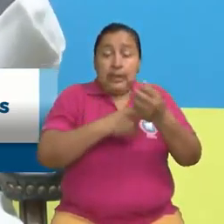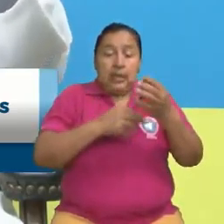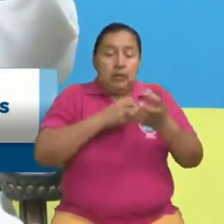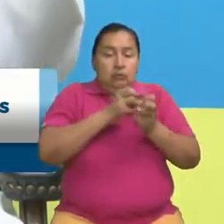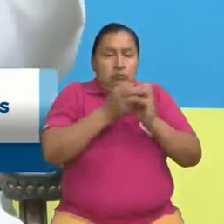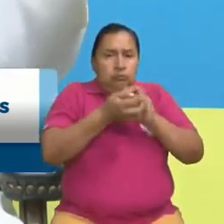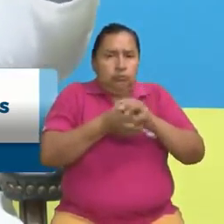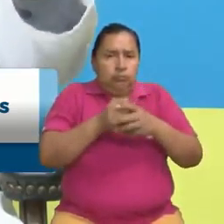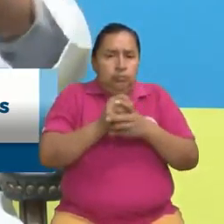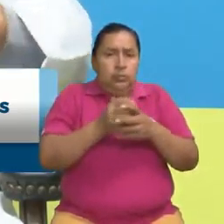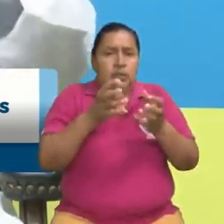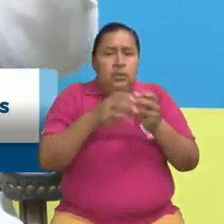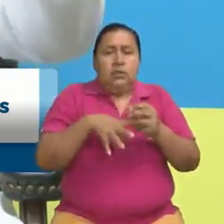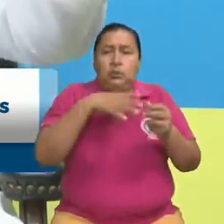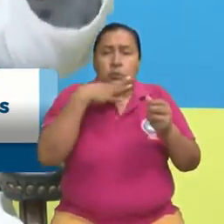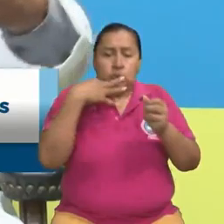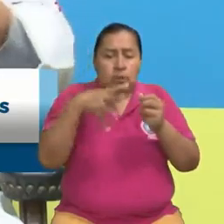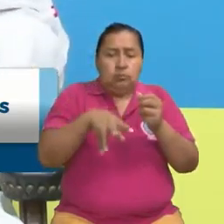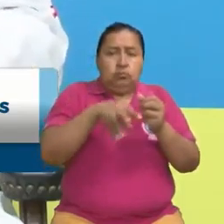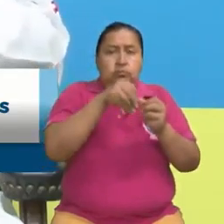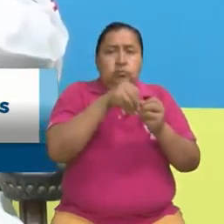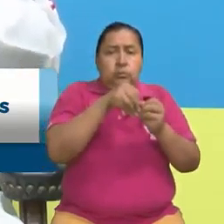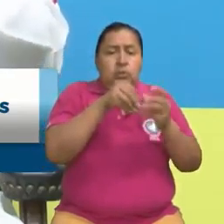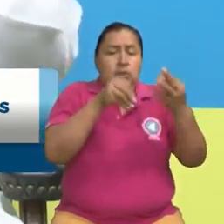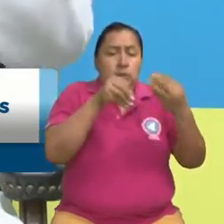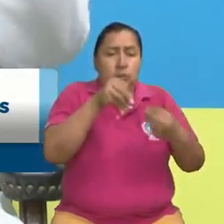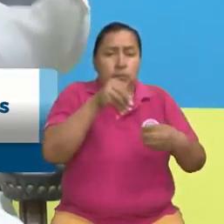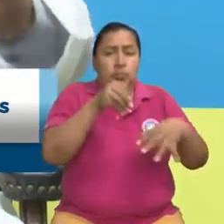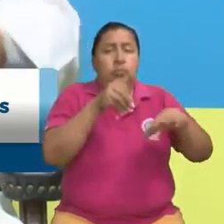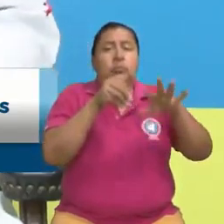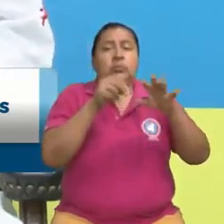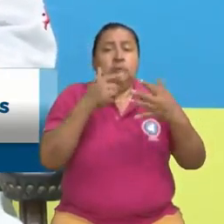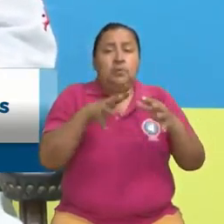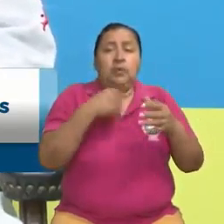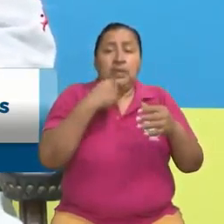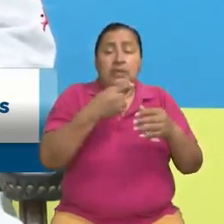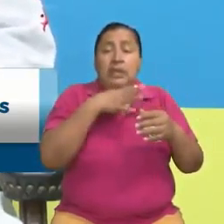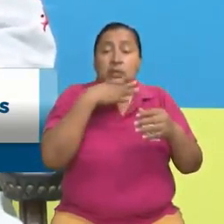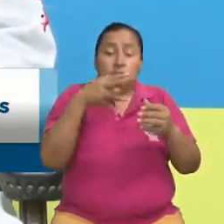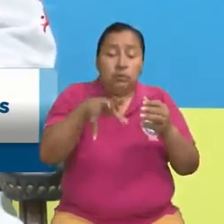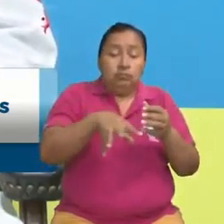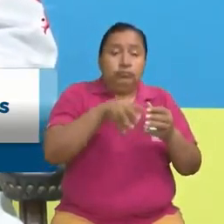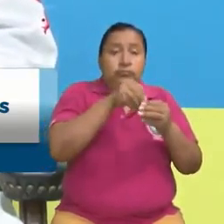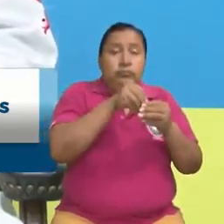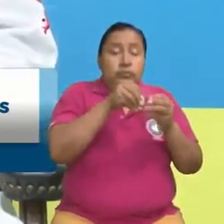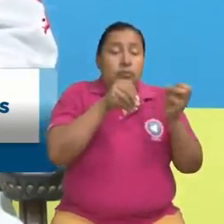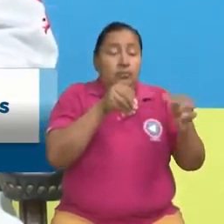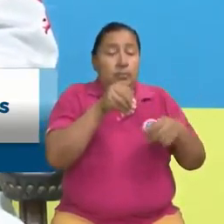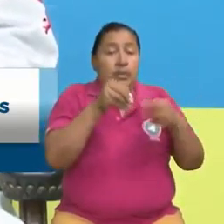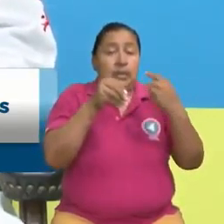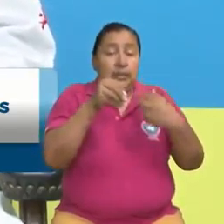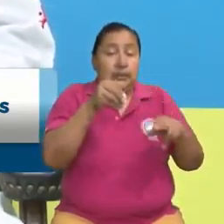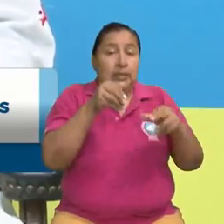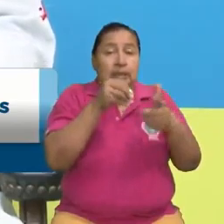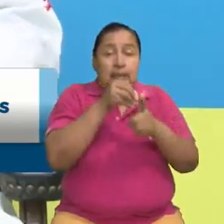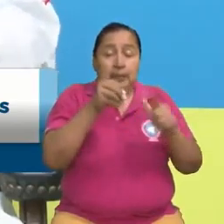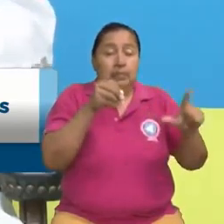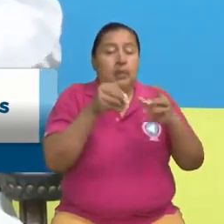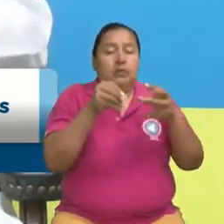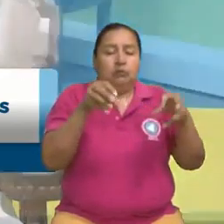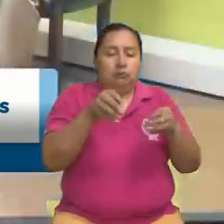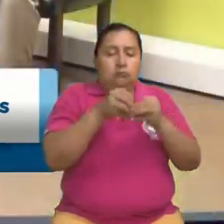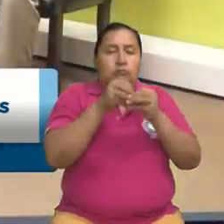del desoxigenada, que ya se usó, como dice la gente, que ya viene sucia, se mezcla con la sangre que ya viene limpia